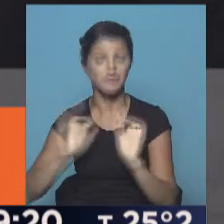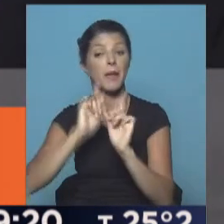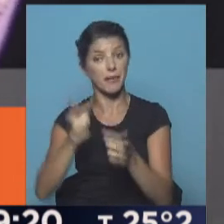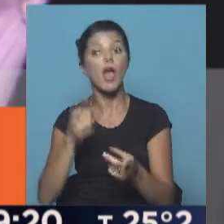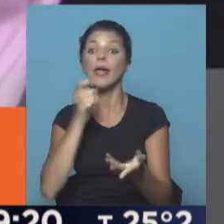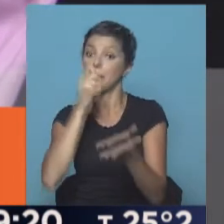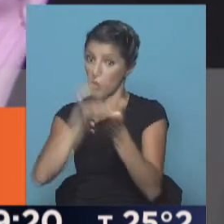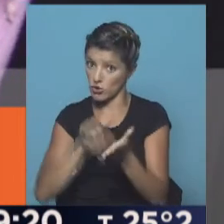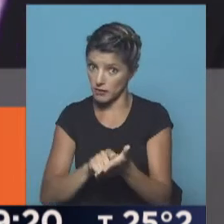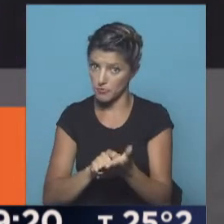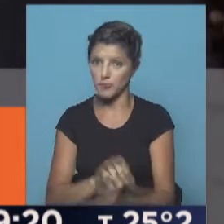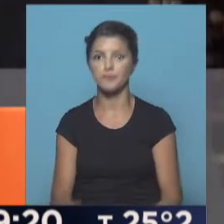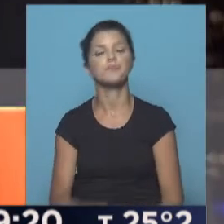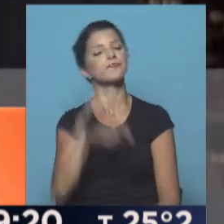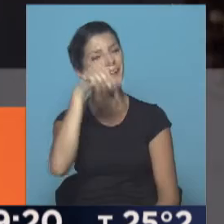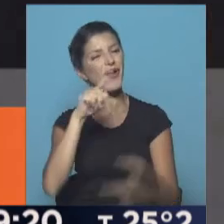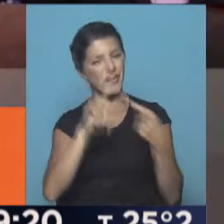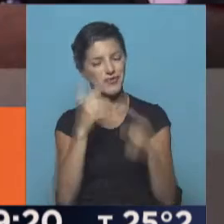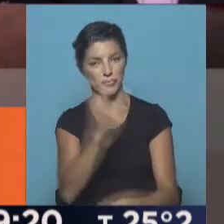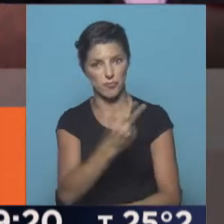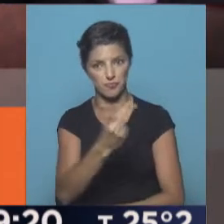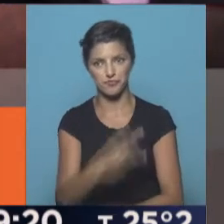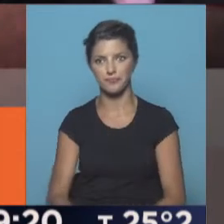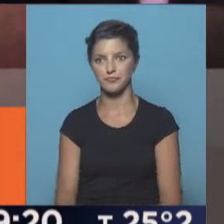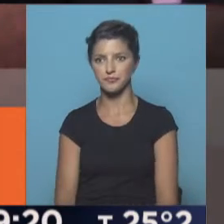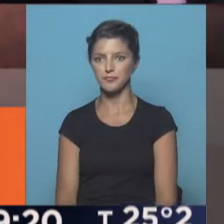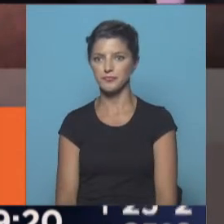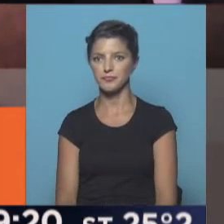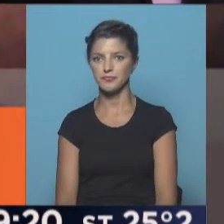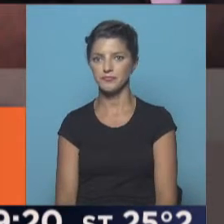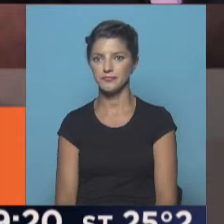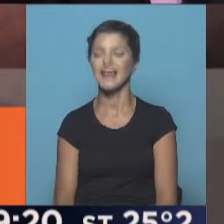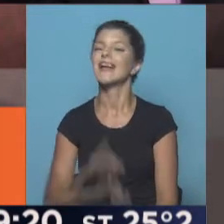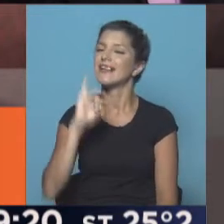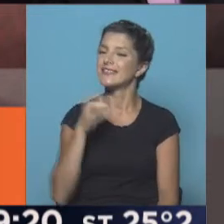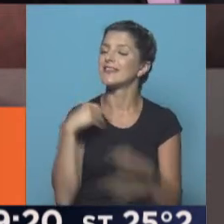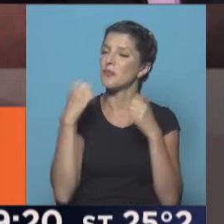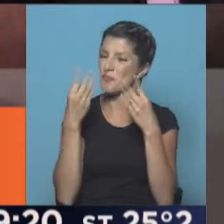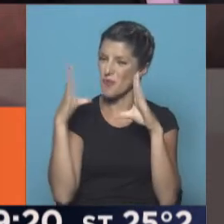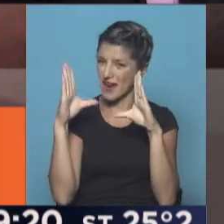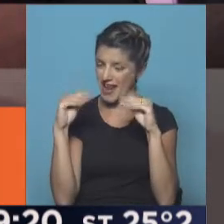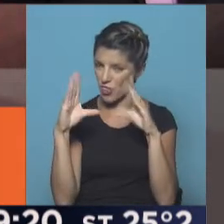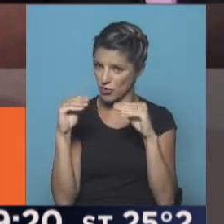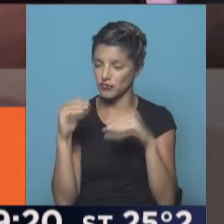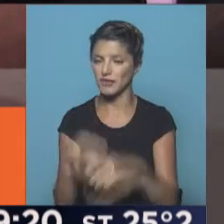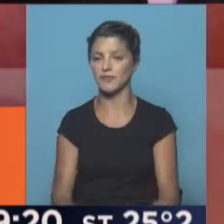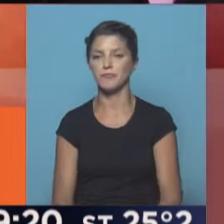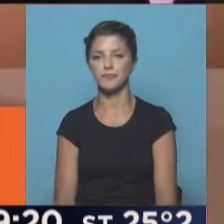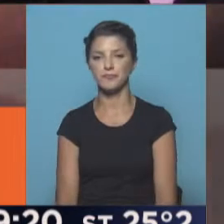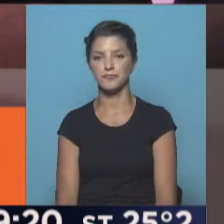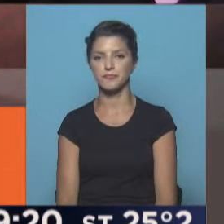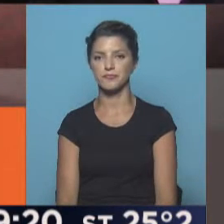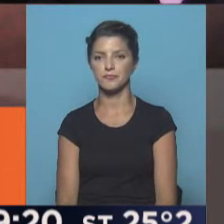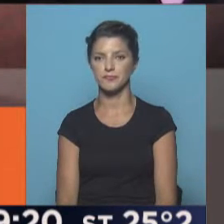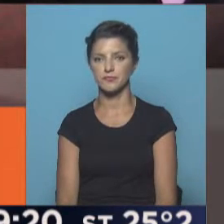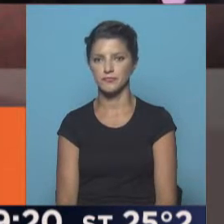periodístico, ¿no? Les damos paso a ustedes. Daniel, Mariel. ¿Aló? Sí, ¿qué tal? Buenas noches. De alguna manera, ¿cree